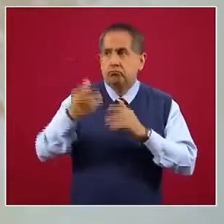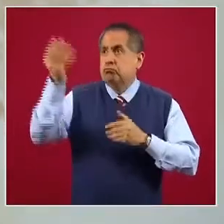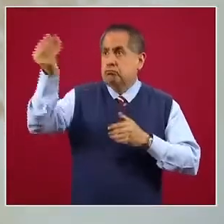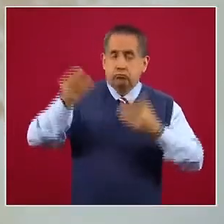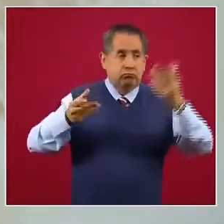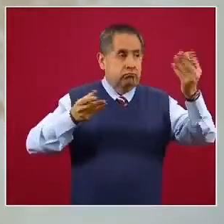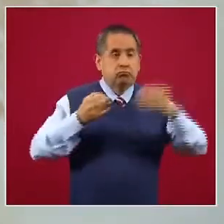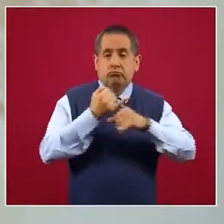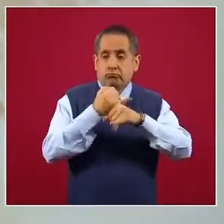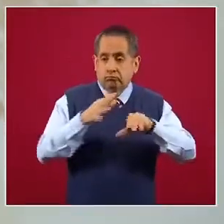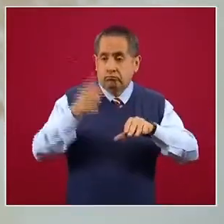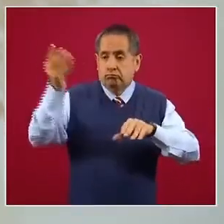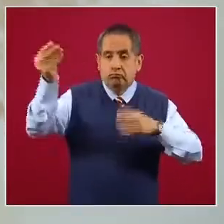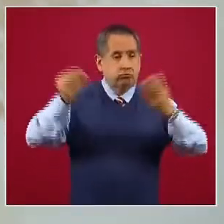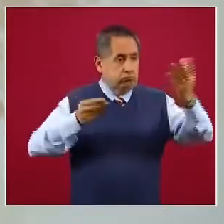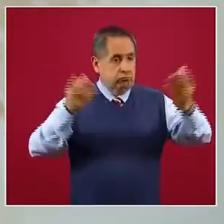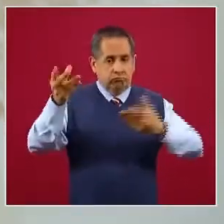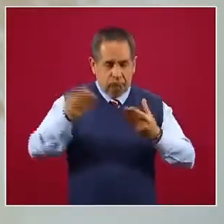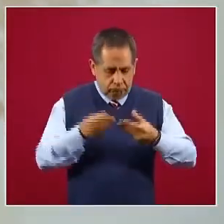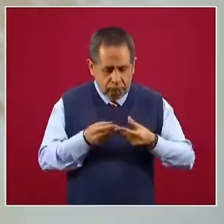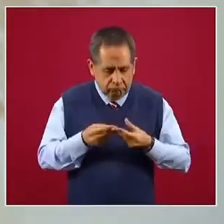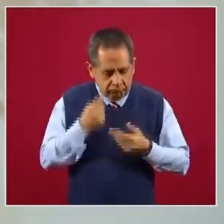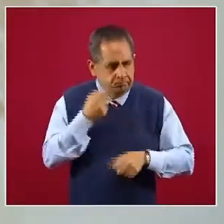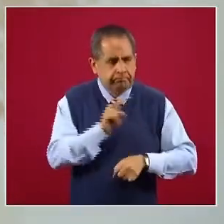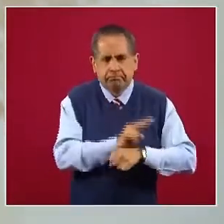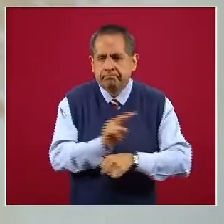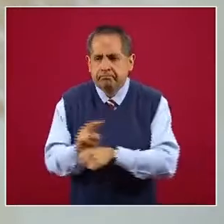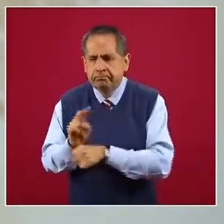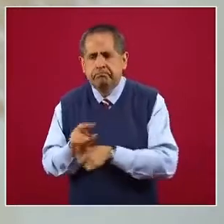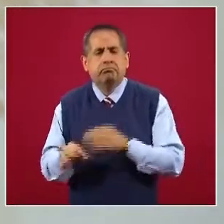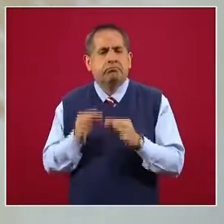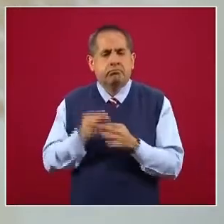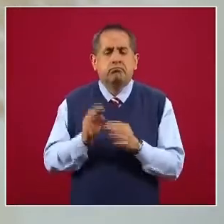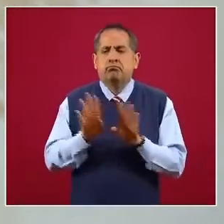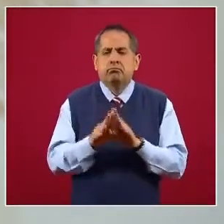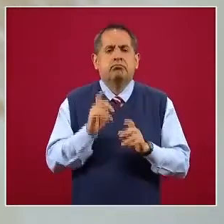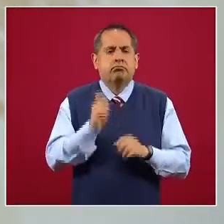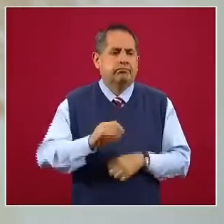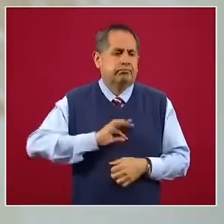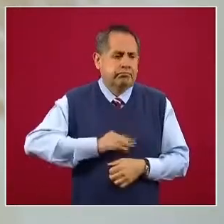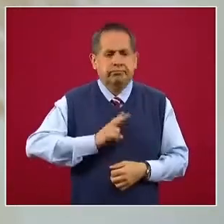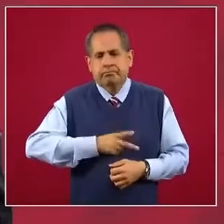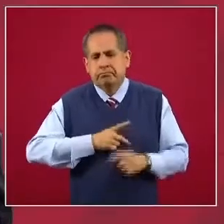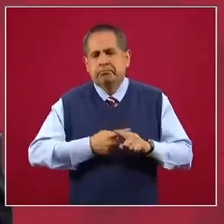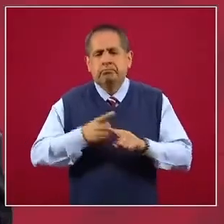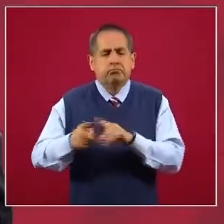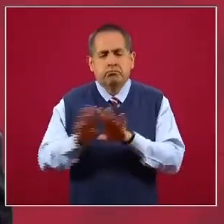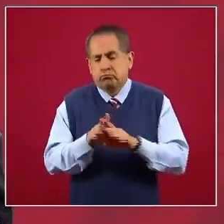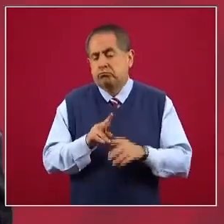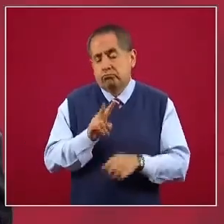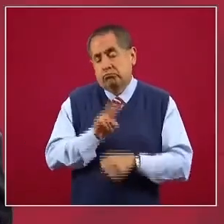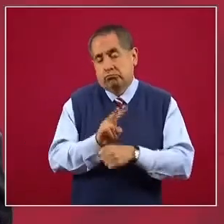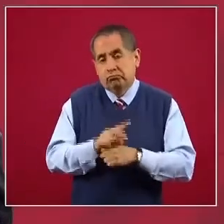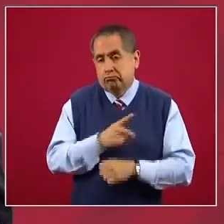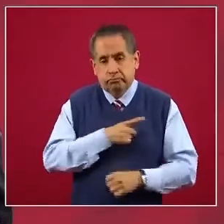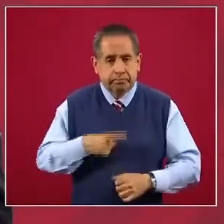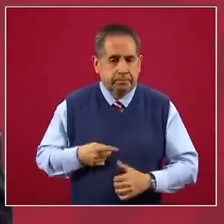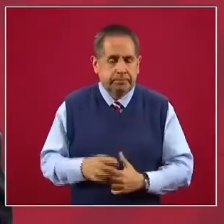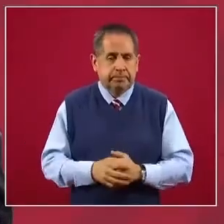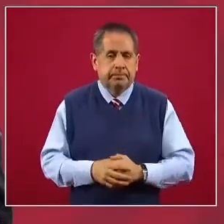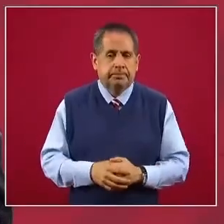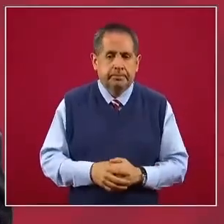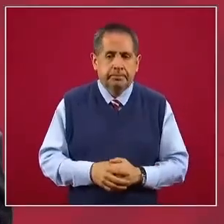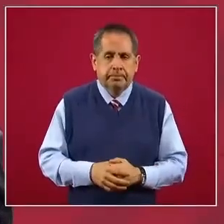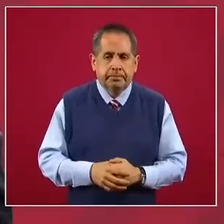proveer información para la vigilancia epidemiológica de este y muchos otros fenómenos. Ha sido